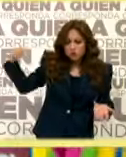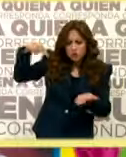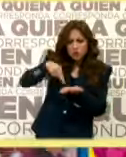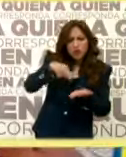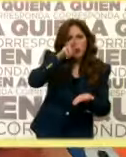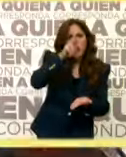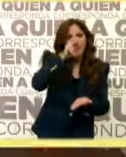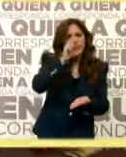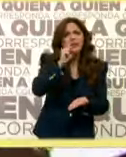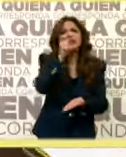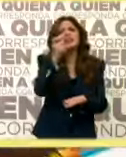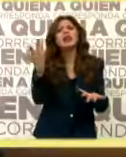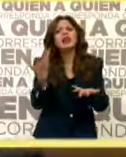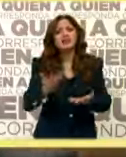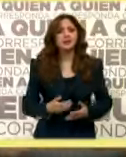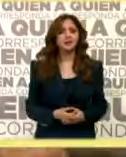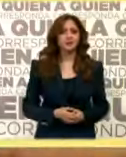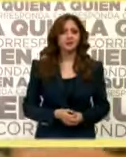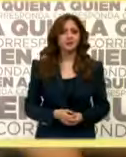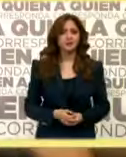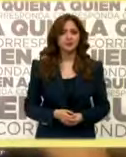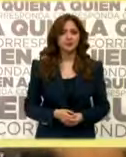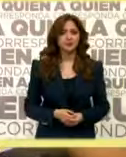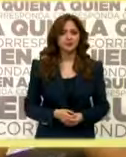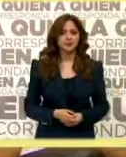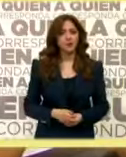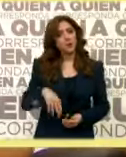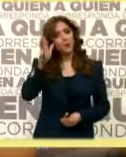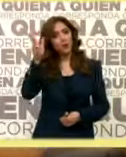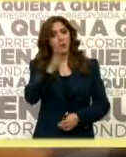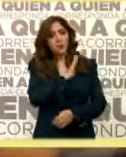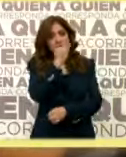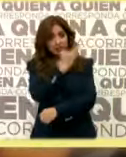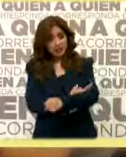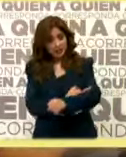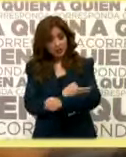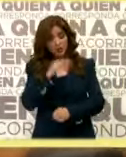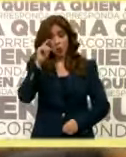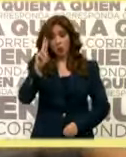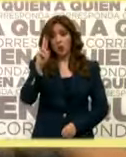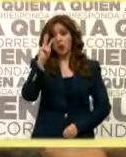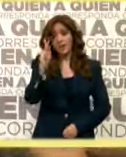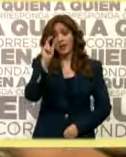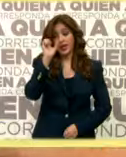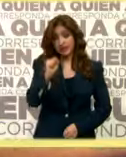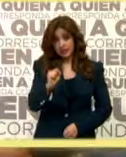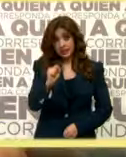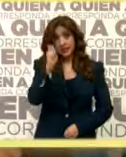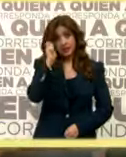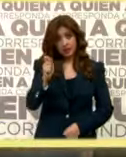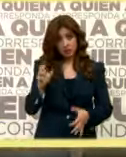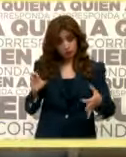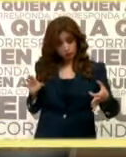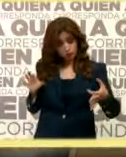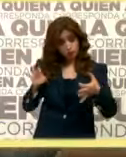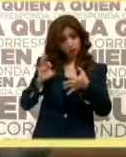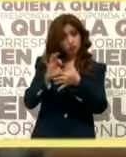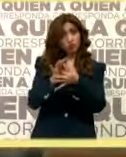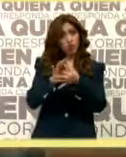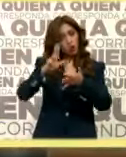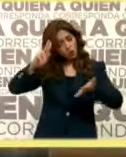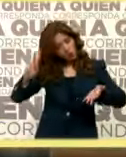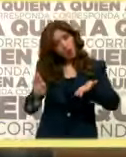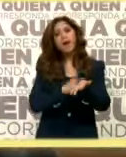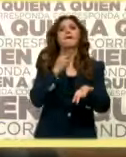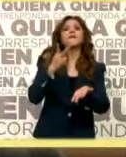stand de UPS? ¿Qué tal? Buenas tardes. Pues antes que nada, quiero decirles que UPS se une más a esta, una vez más, a esta